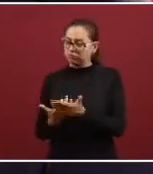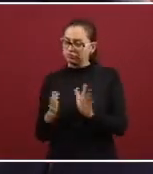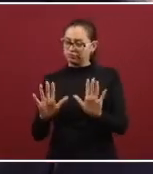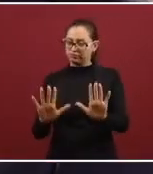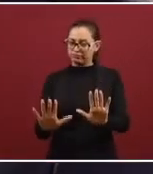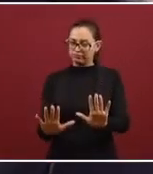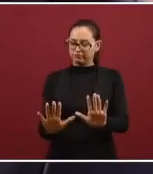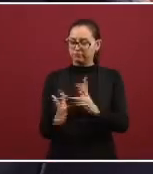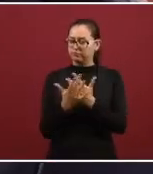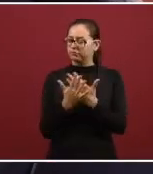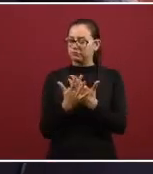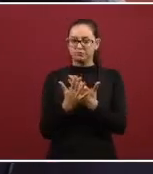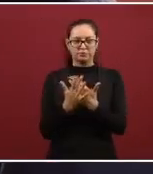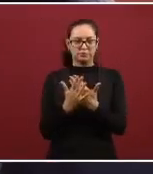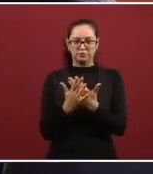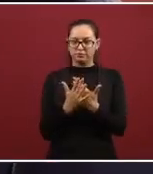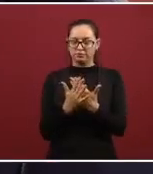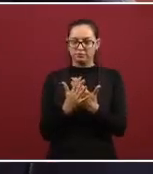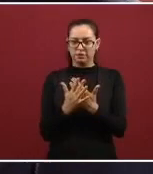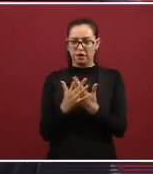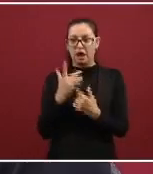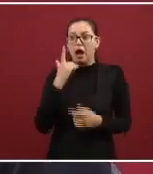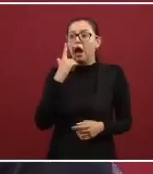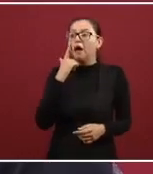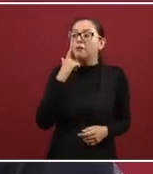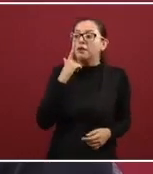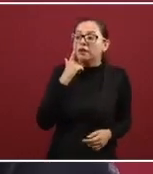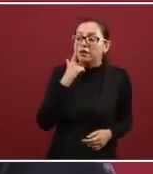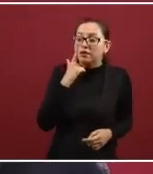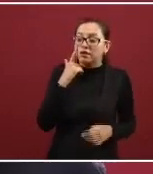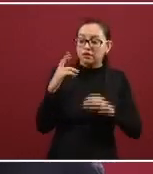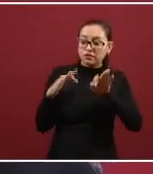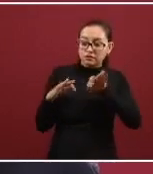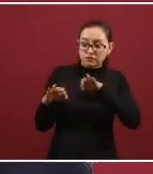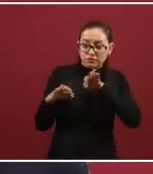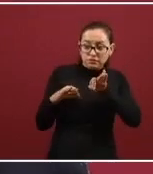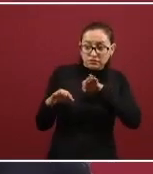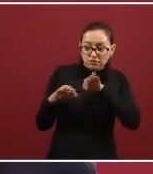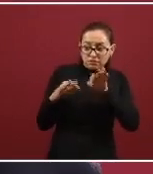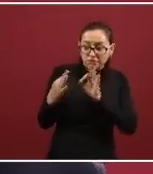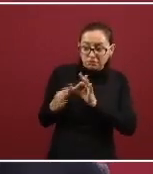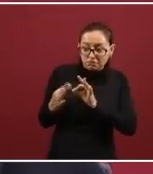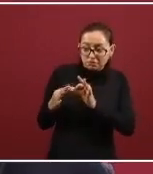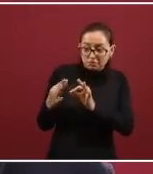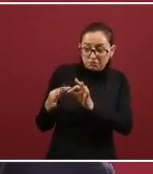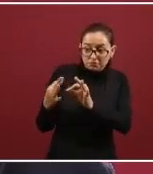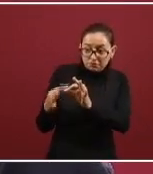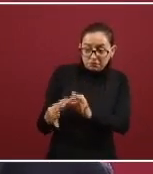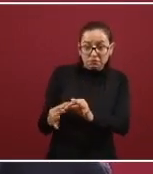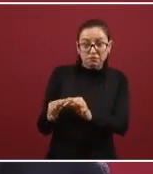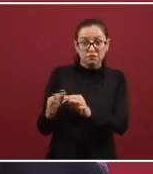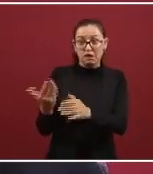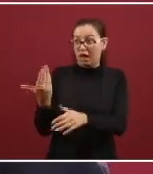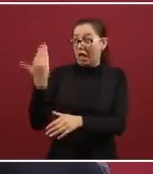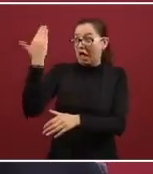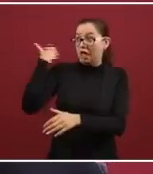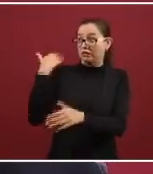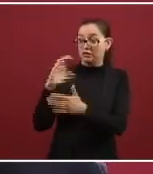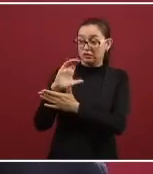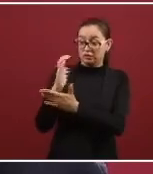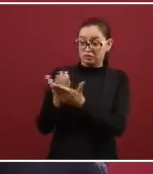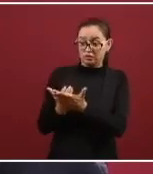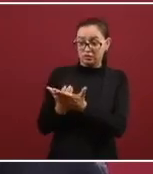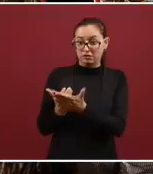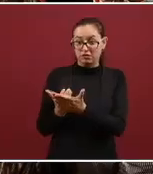tengamos resultados de los contratos que se otorgaron. Porque él dice